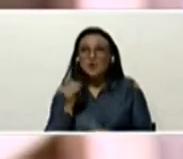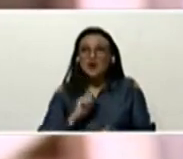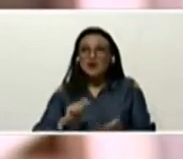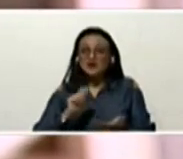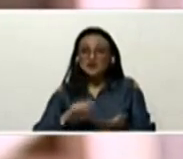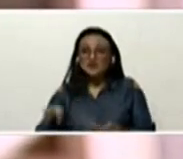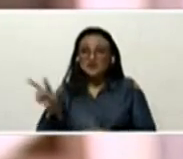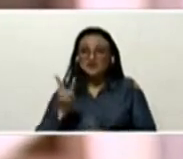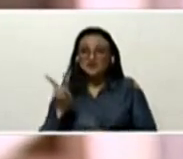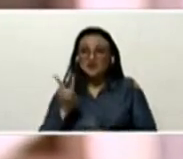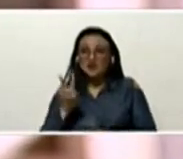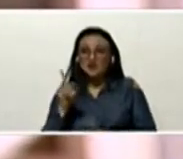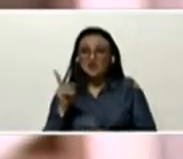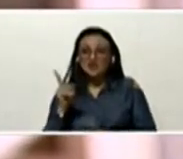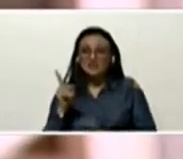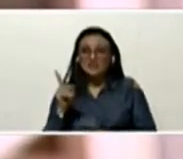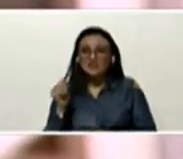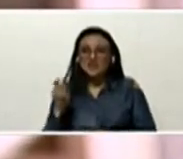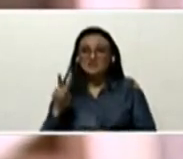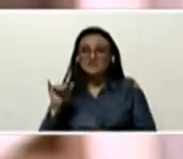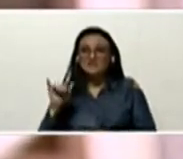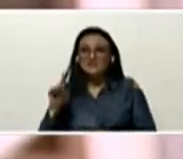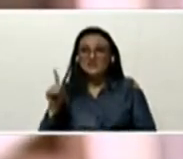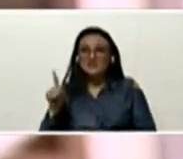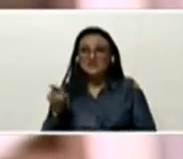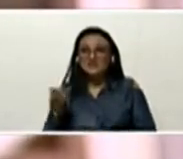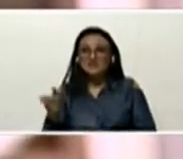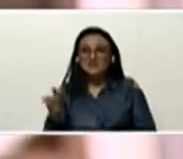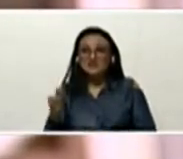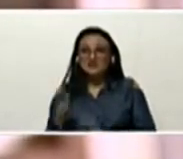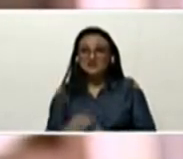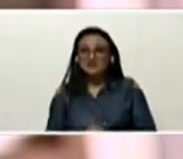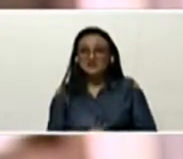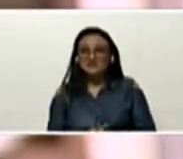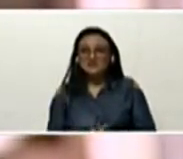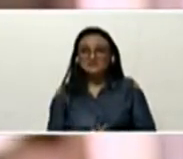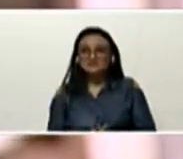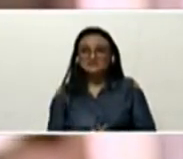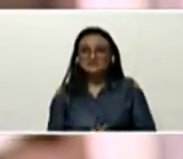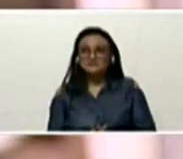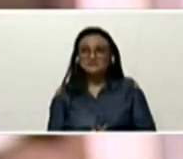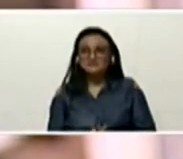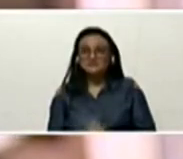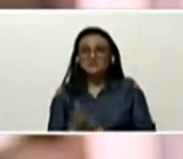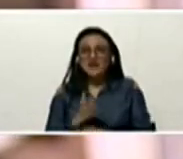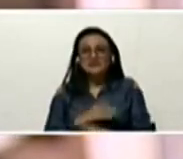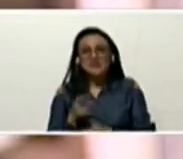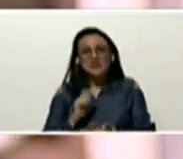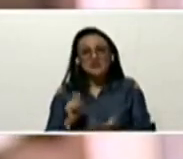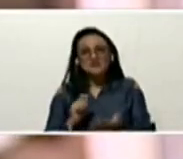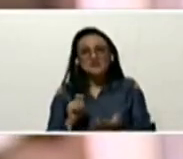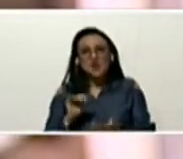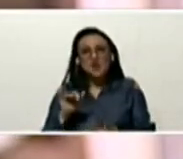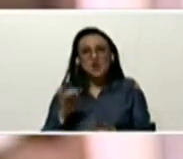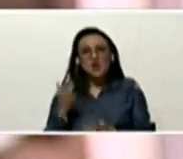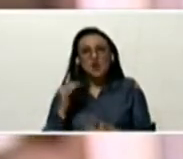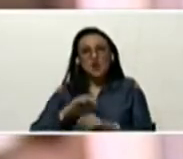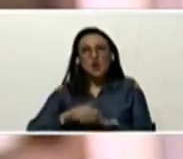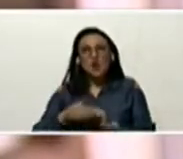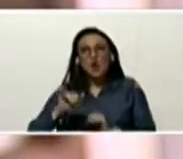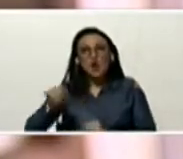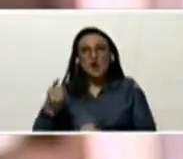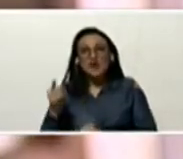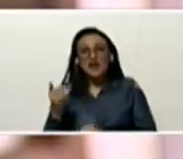venezolano, David Gómez Rodríguez. El anterior libro era de Jorge Rodríguez